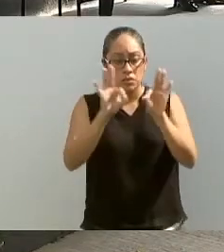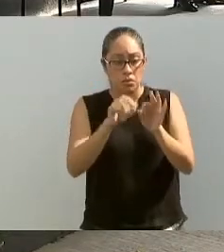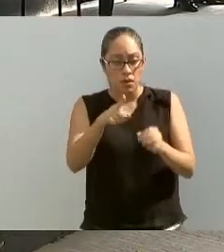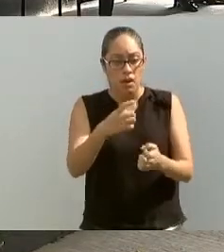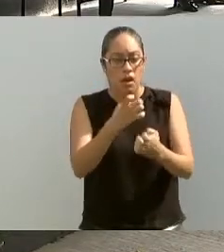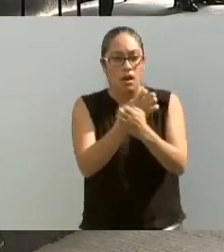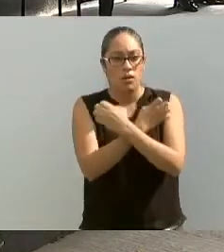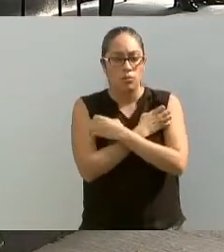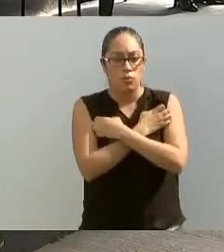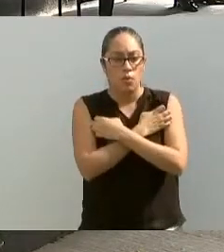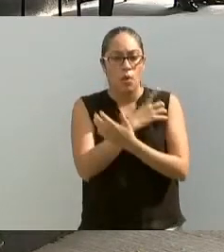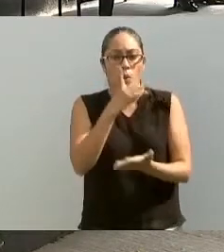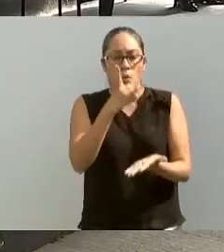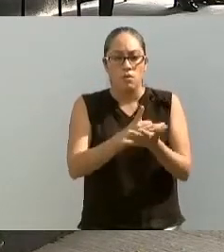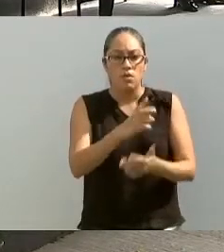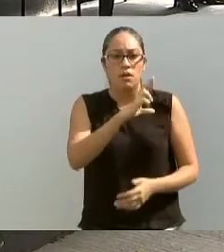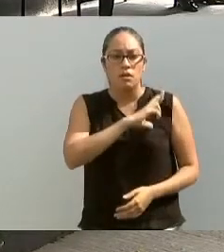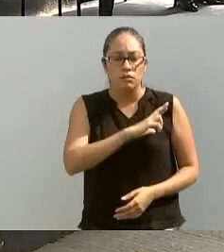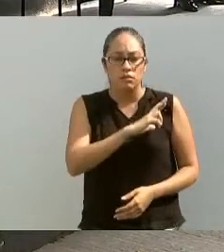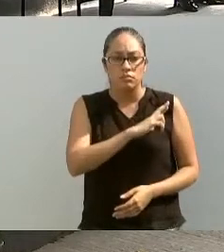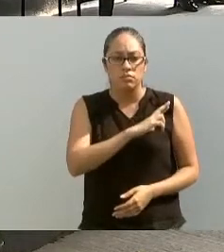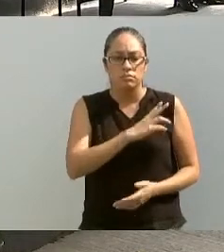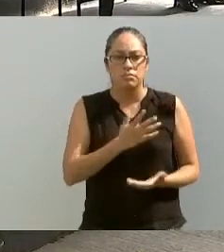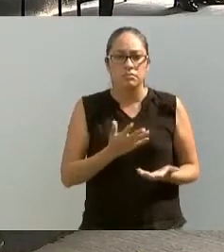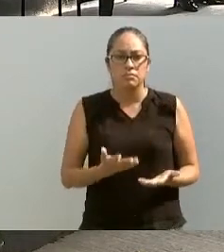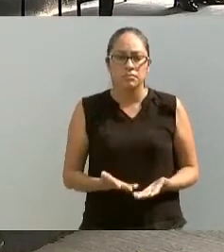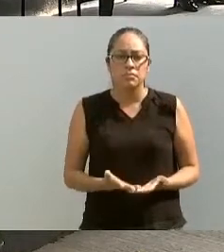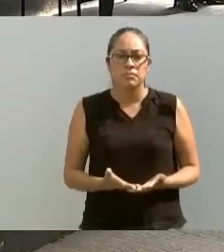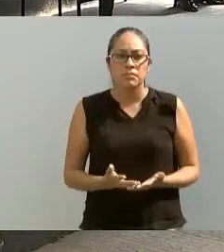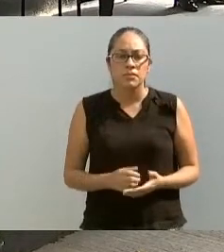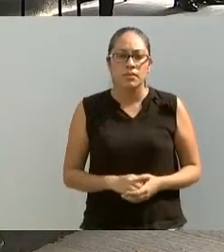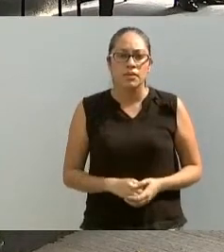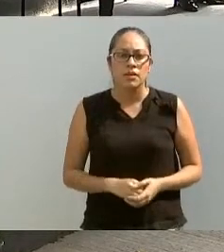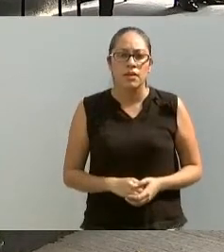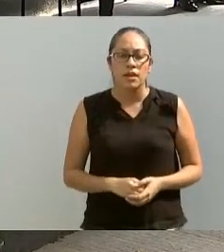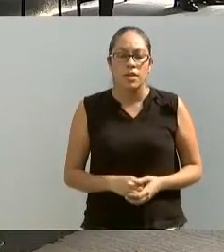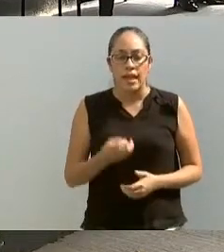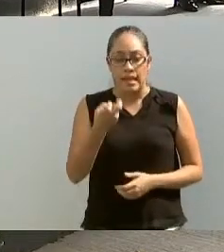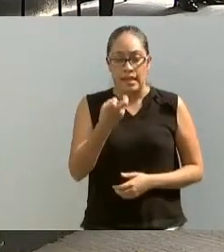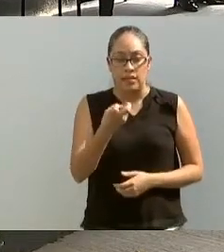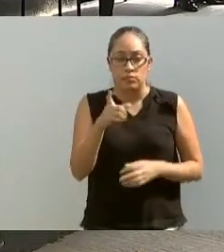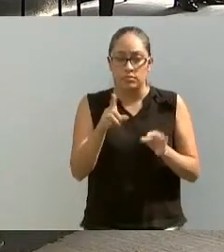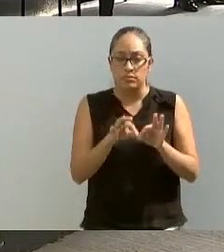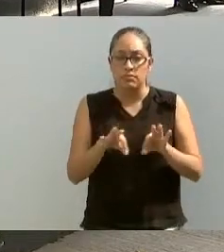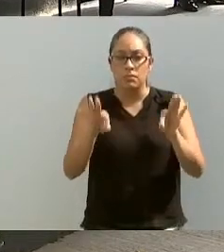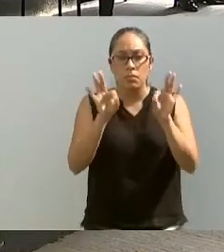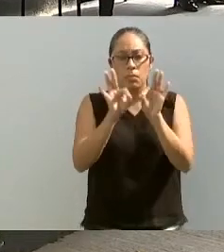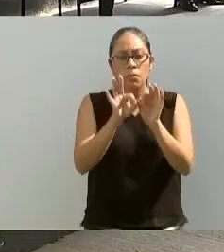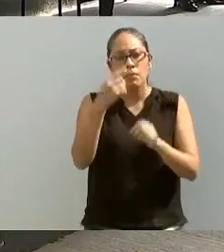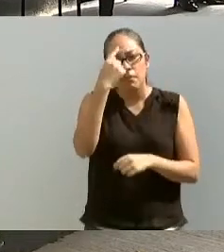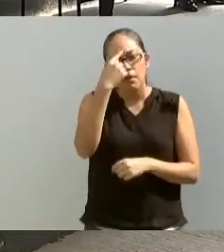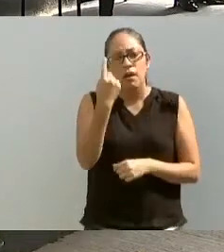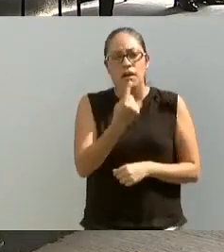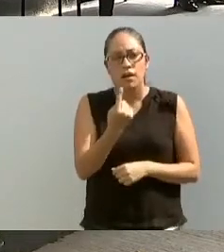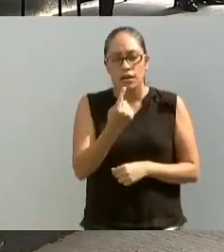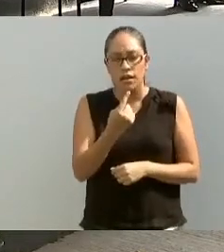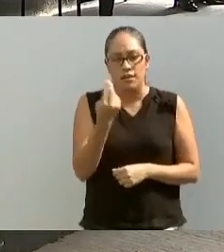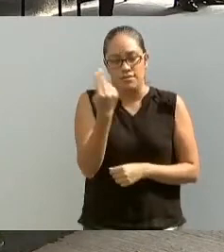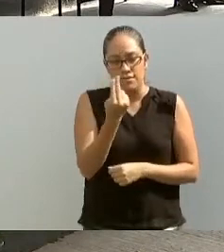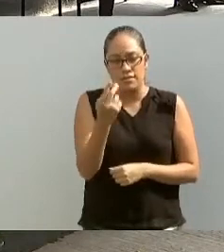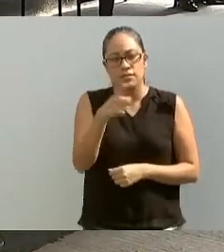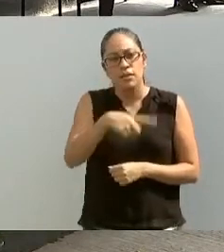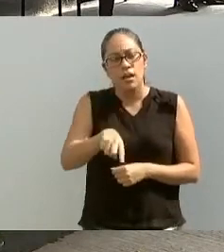educación, poner la educación al mercado como si fuese una mercancía para que pudieran